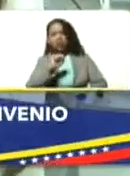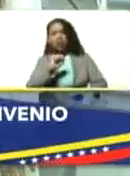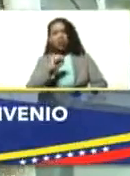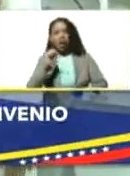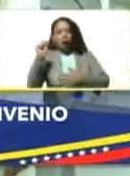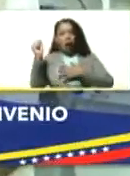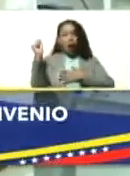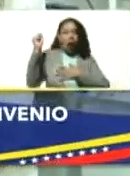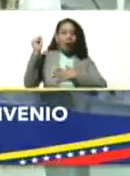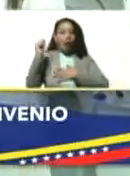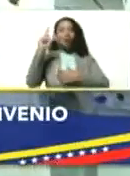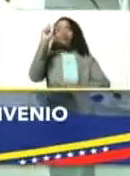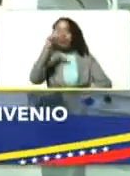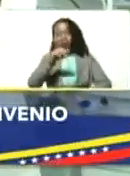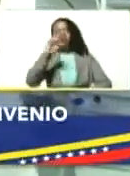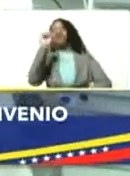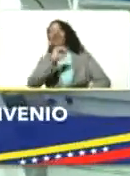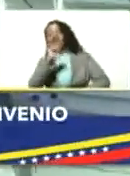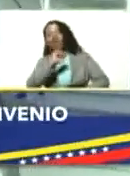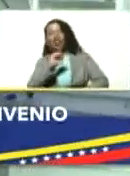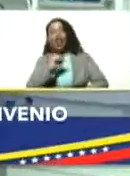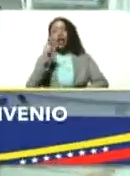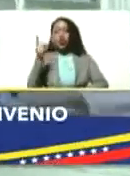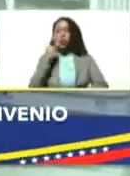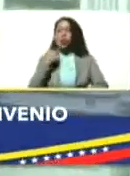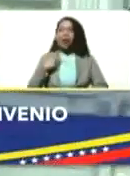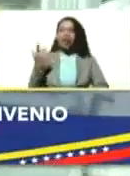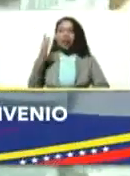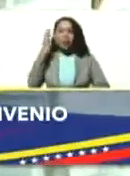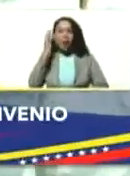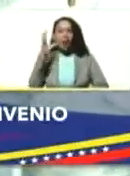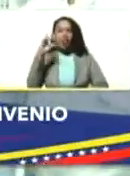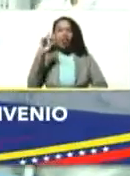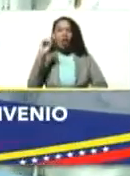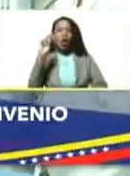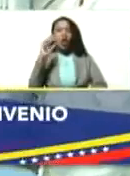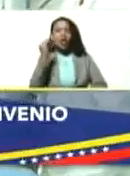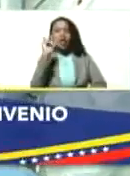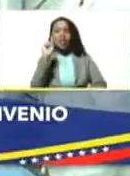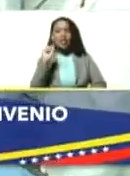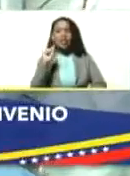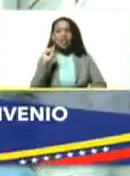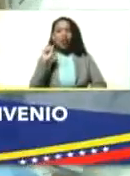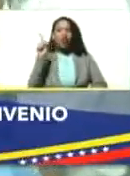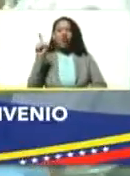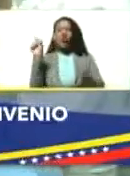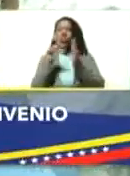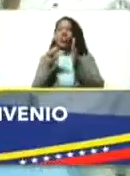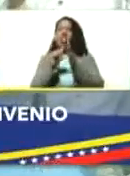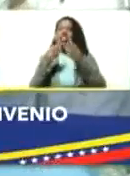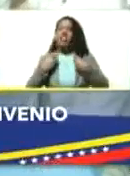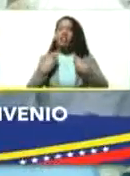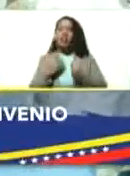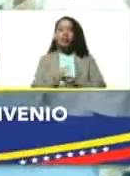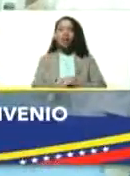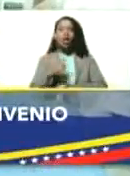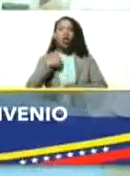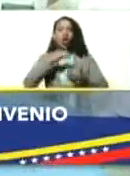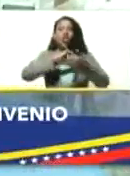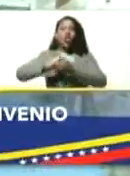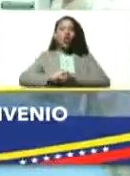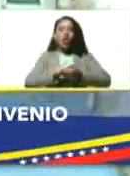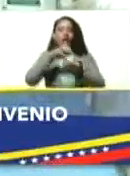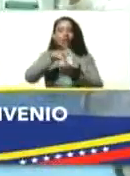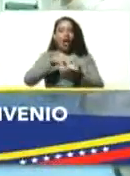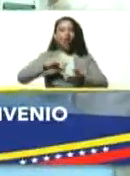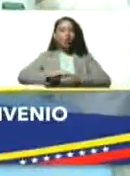bailar también. También. Ah, ¿y qué me dice Doris? Ah, Doris, ¿de dónde eres tú, Doris? Soy trujillana, del estado